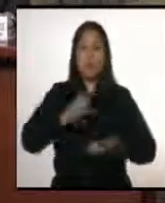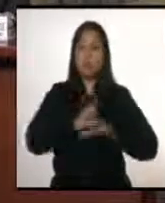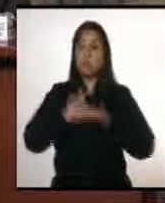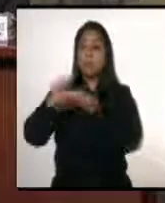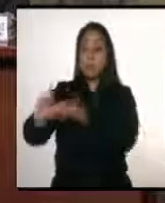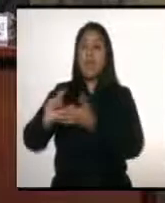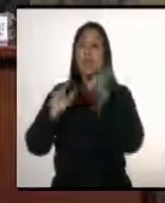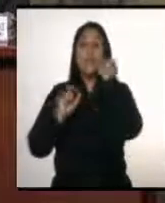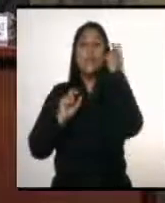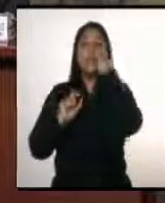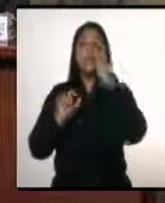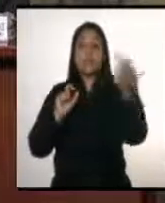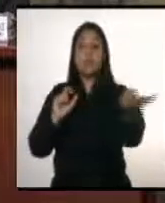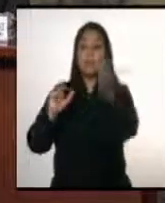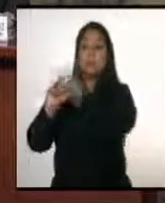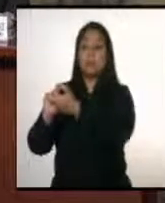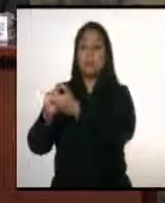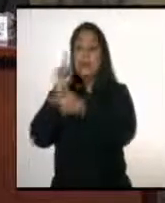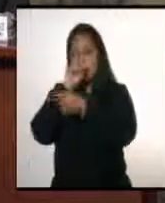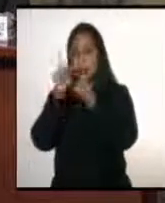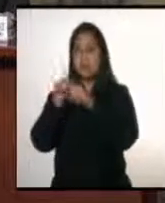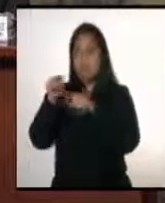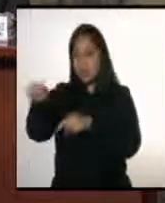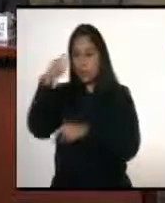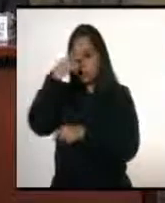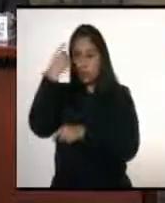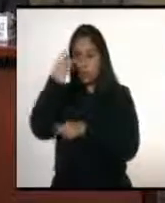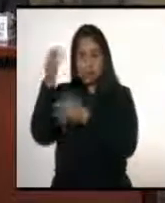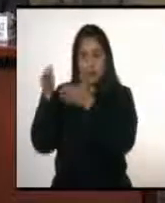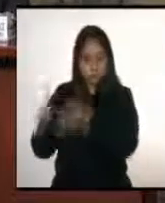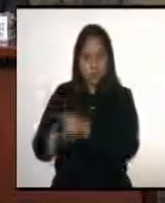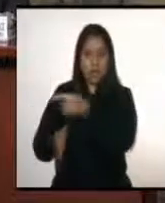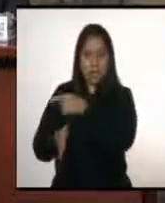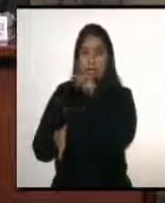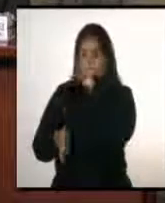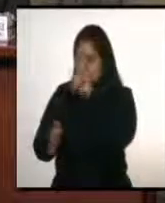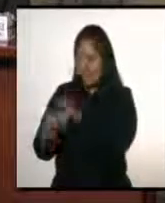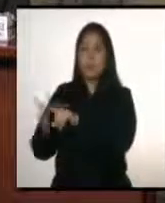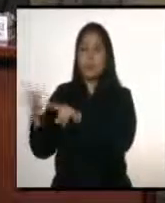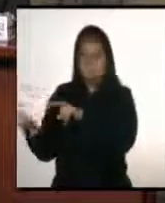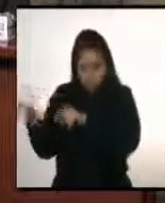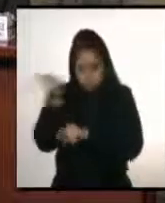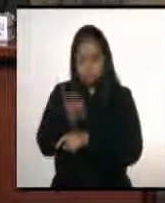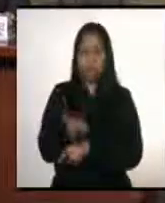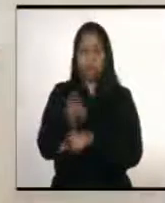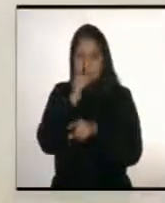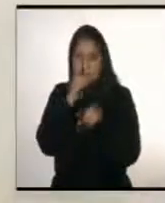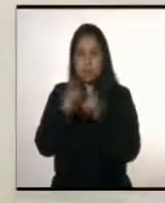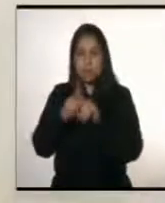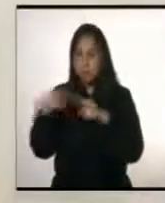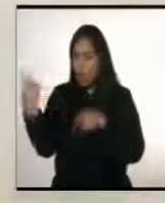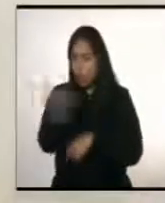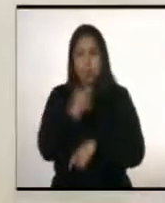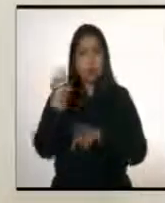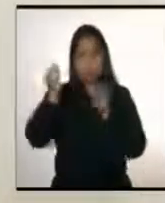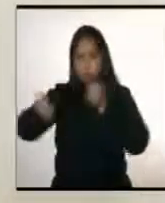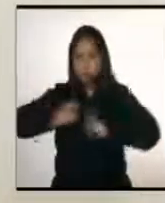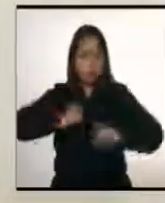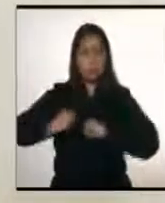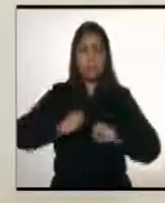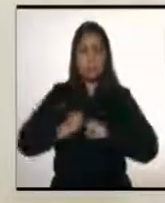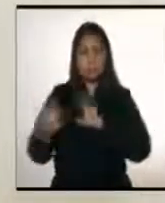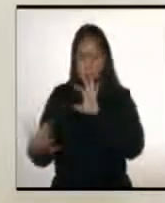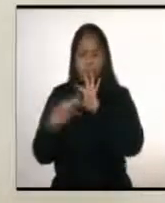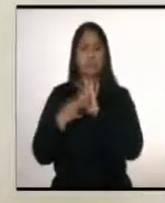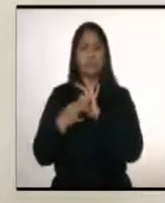aportar y los trabajadores a través de sus patronos también tienen que aportar. Todos podemos salir adelante si nos